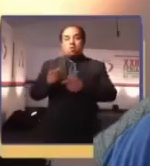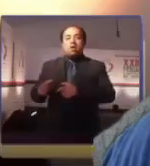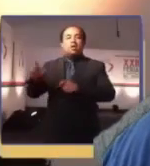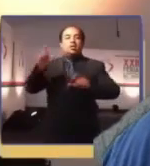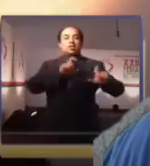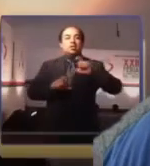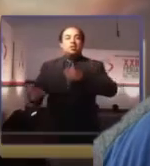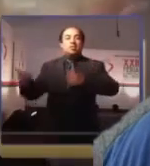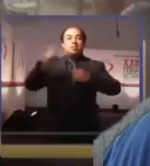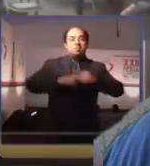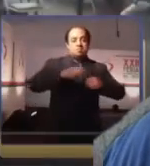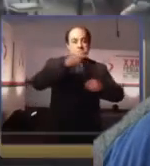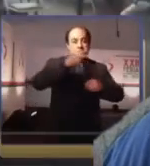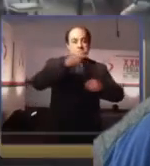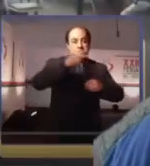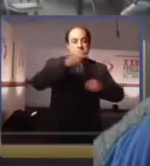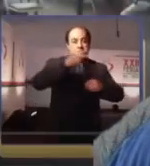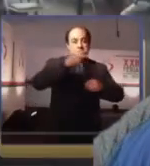glifosato